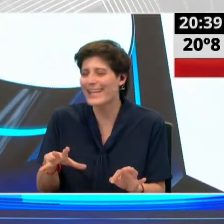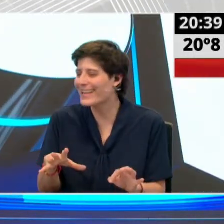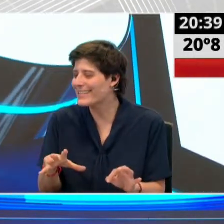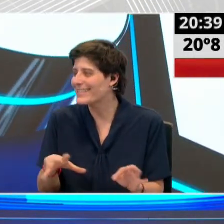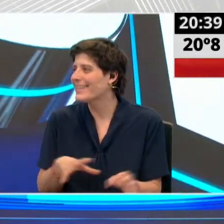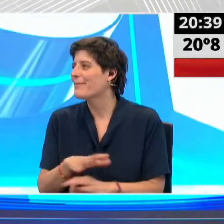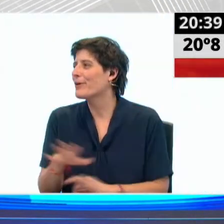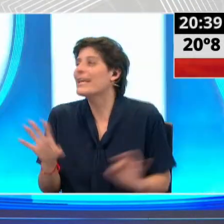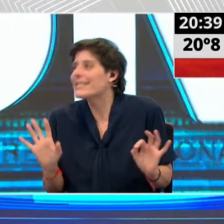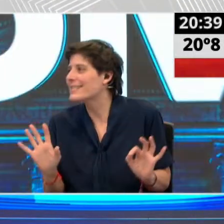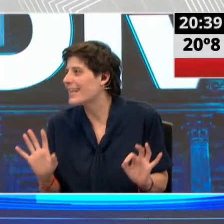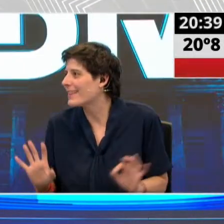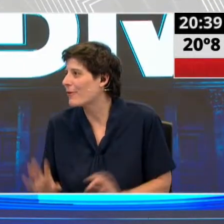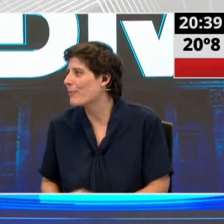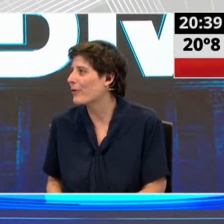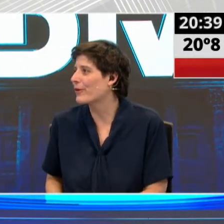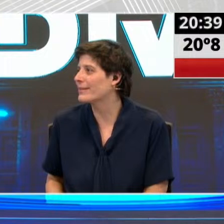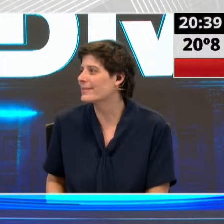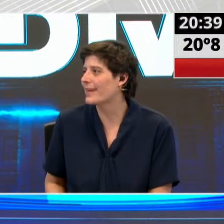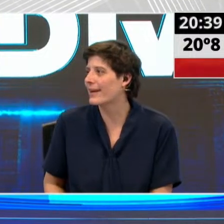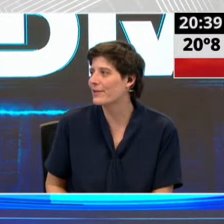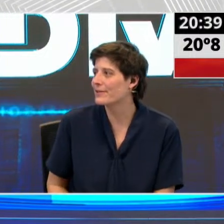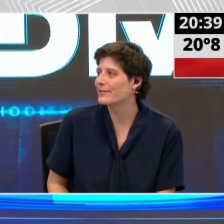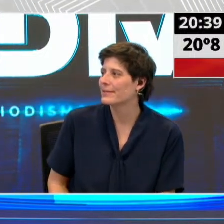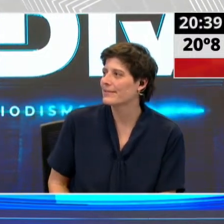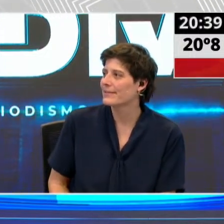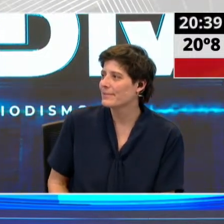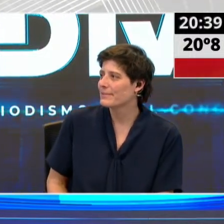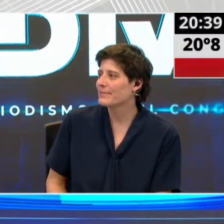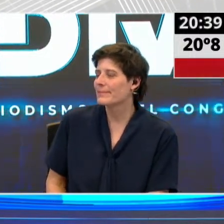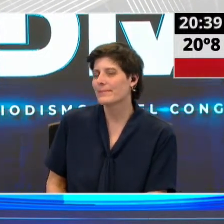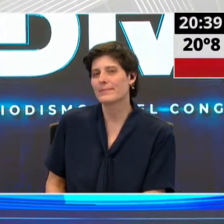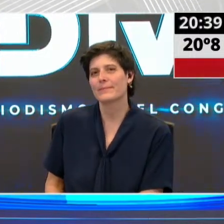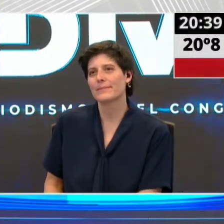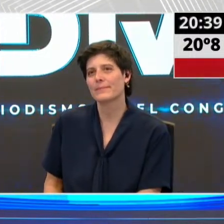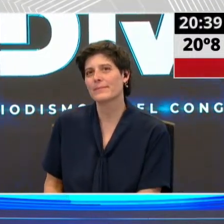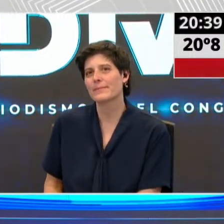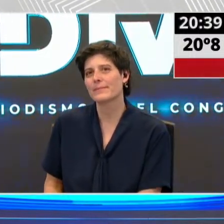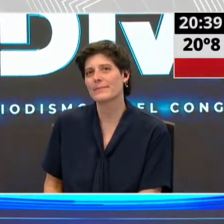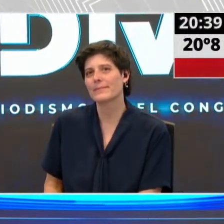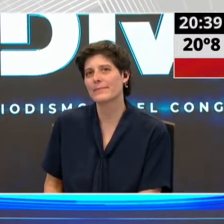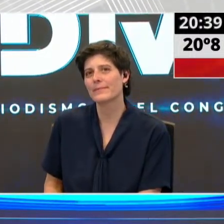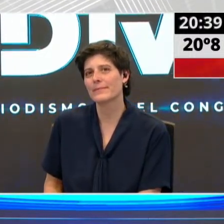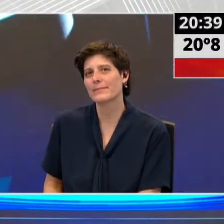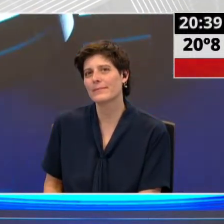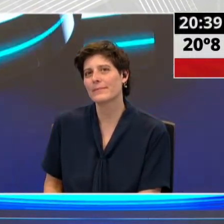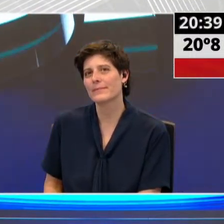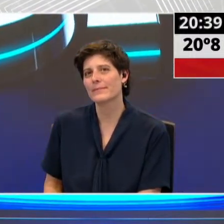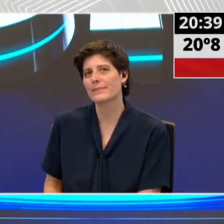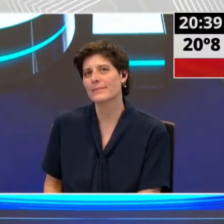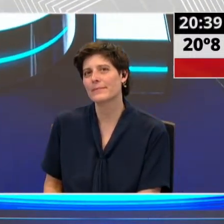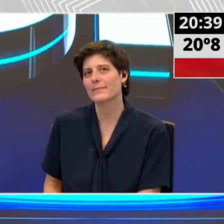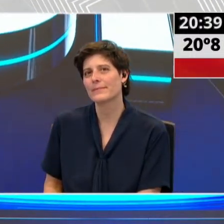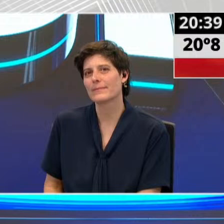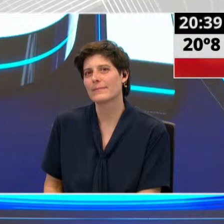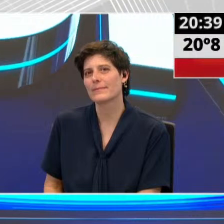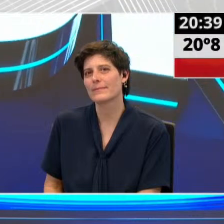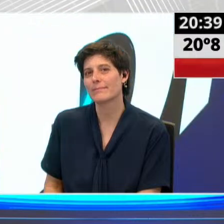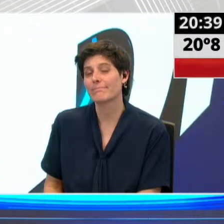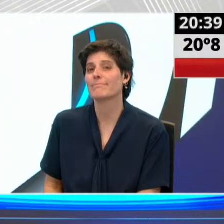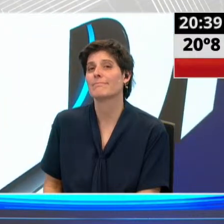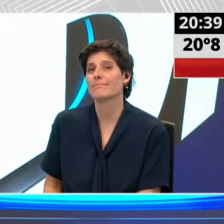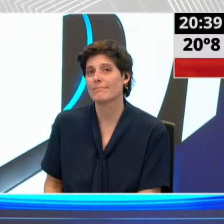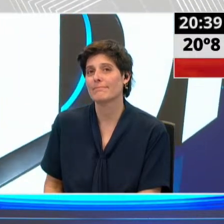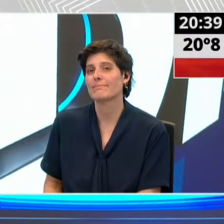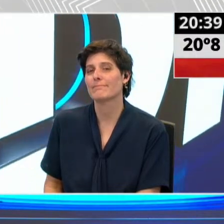de grietas, pero eso se salda un poco en este escenario. Y lo nuevo además, bueno, es la ausencia de algunas figuras que han tenido mucho peso, como es el caso